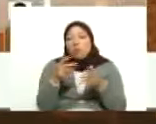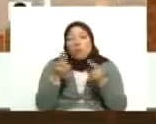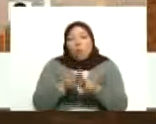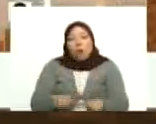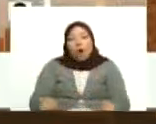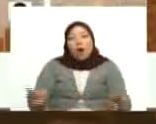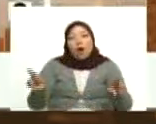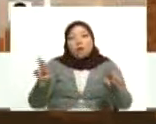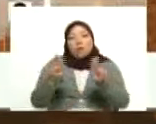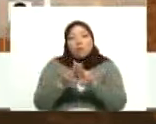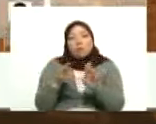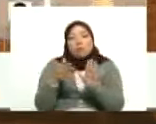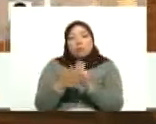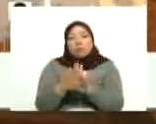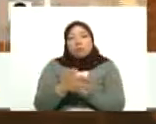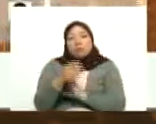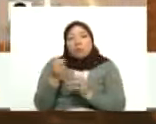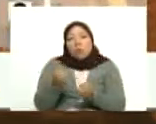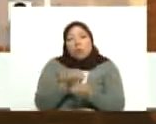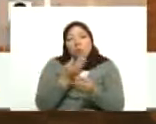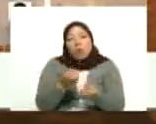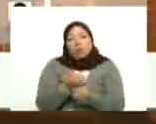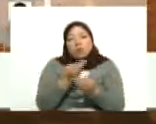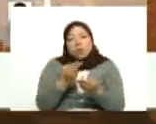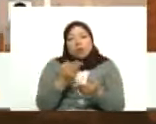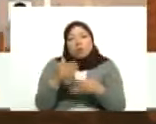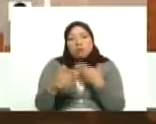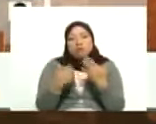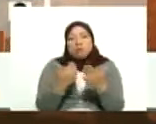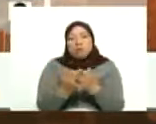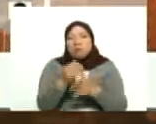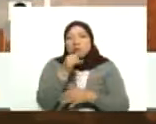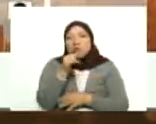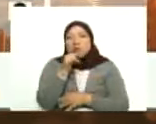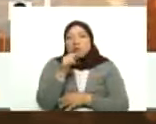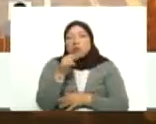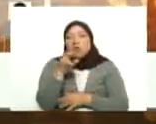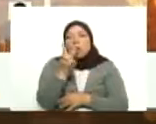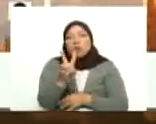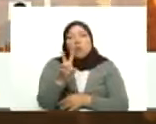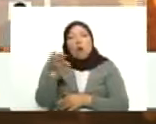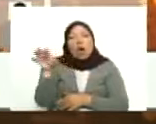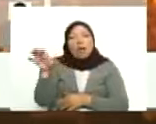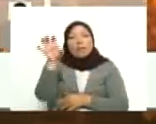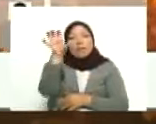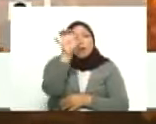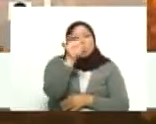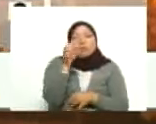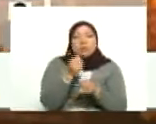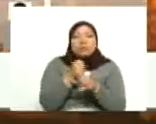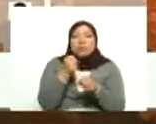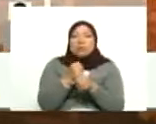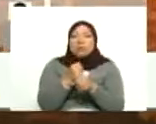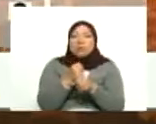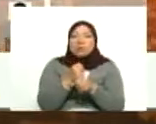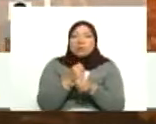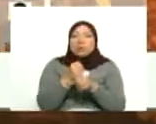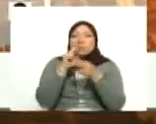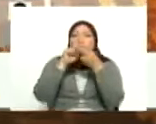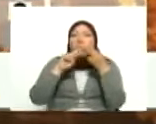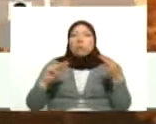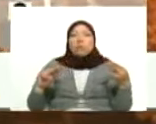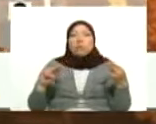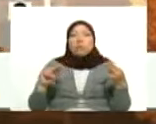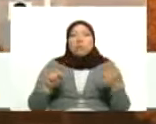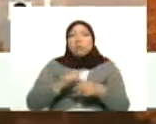cumpla el mandato que ha dado el Consejo de Seguridad, a que se cumpla la premisa de los dos estados, que es un compromiso. No solamente es